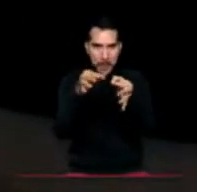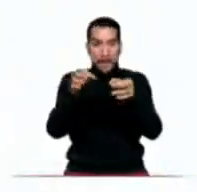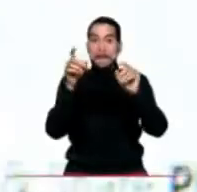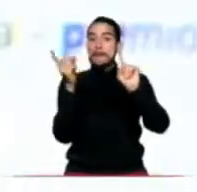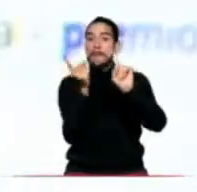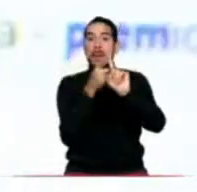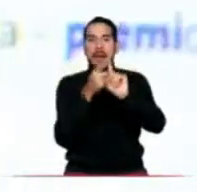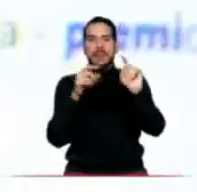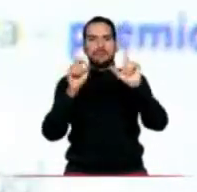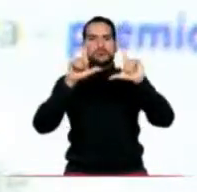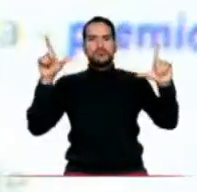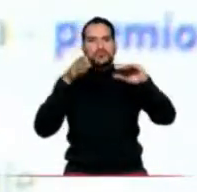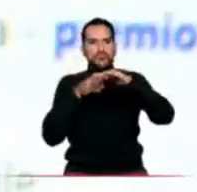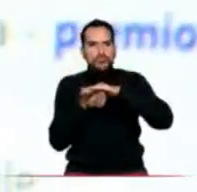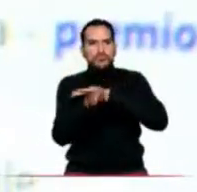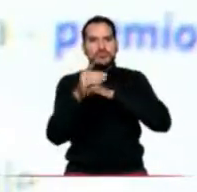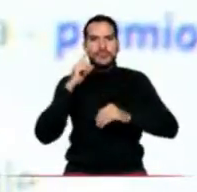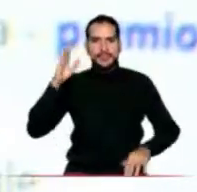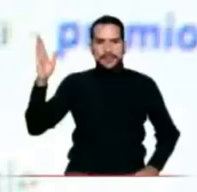premios,